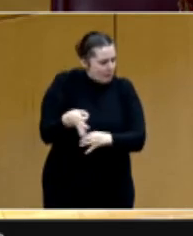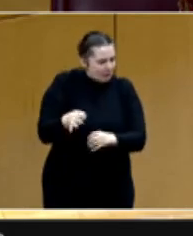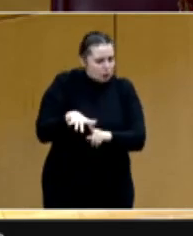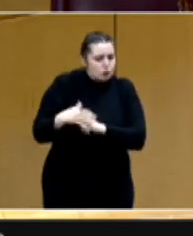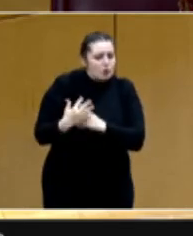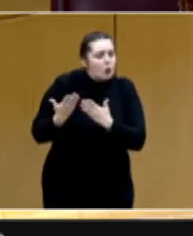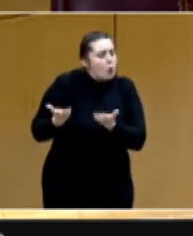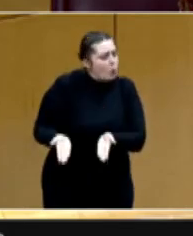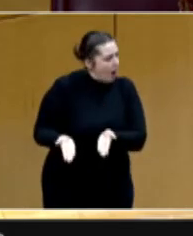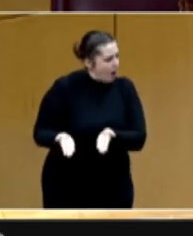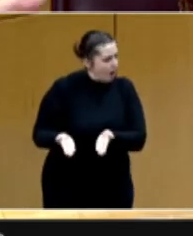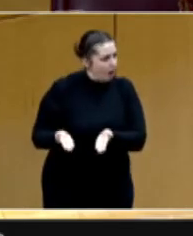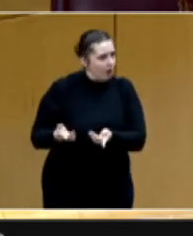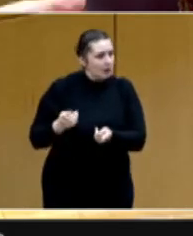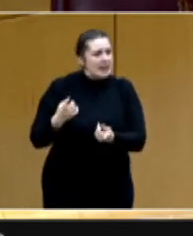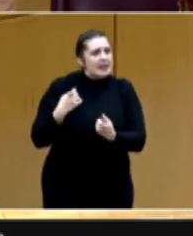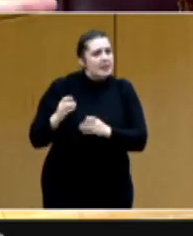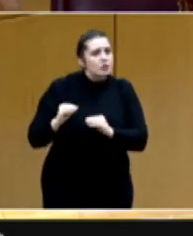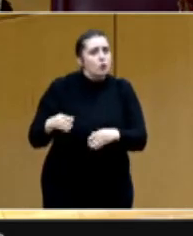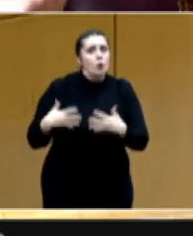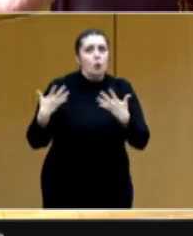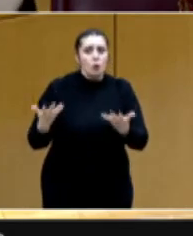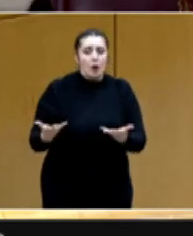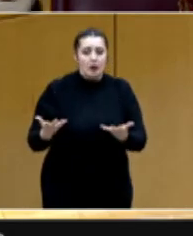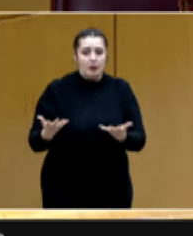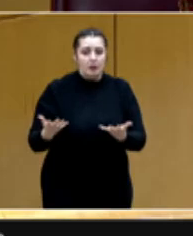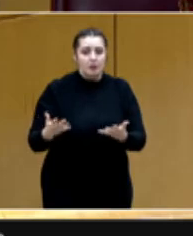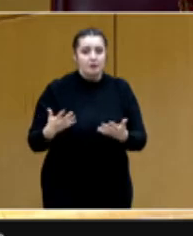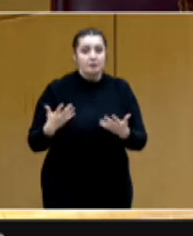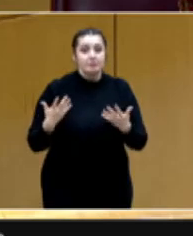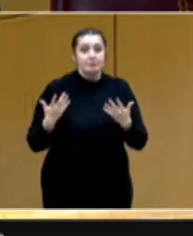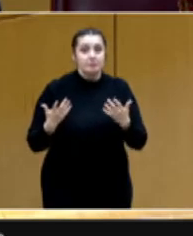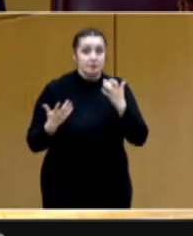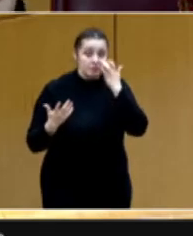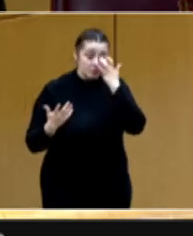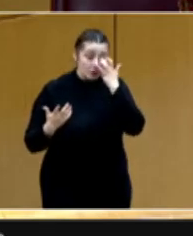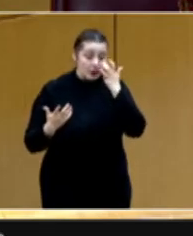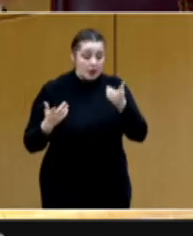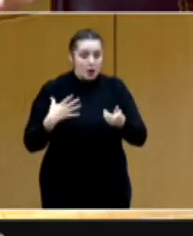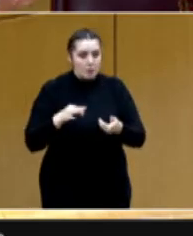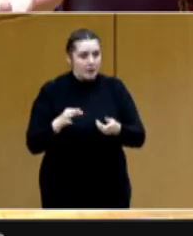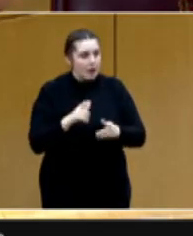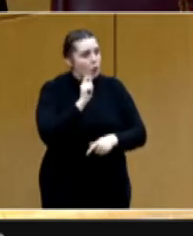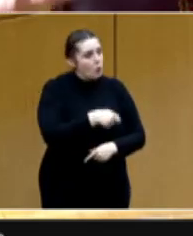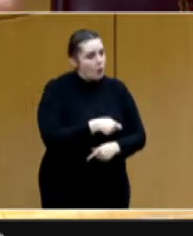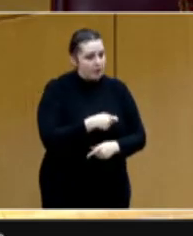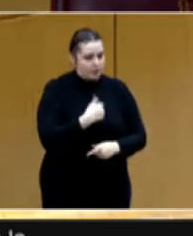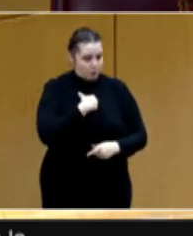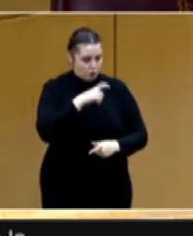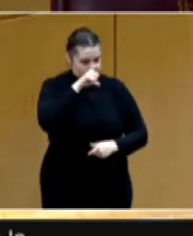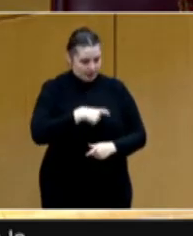la situación de la persona cuáles son sus necesidades y que por lo tanto le pueden dar al juez la información que